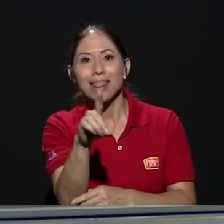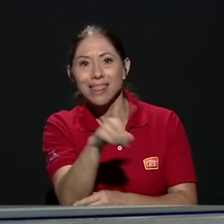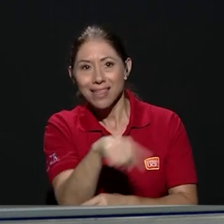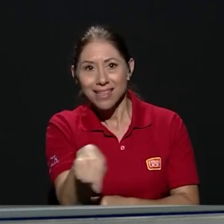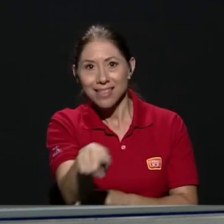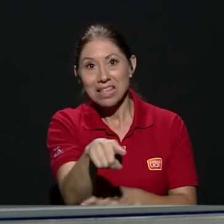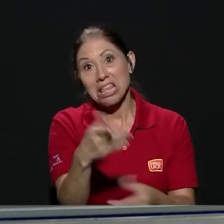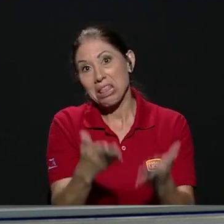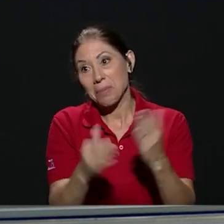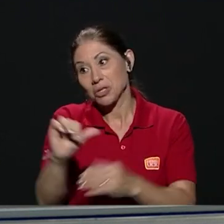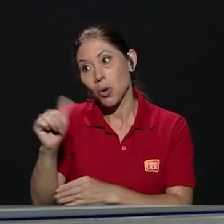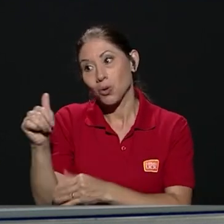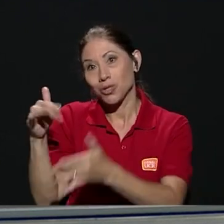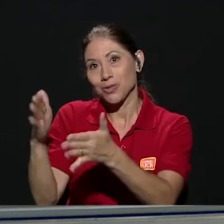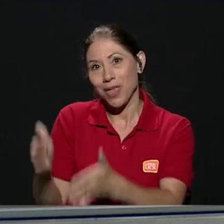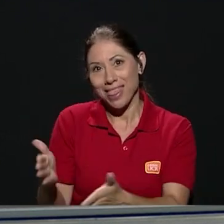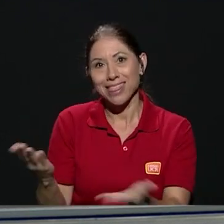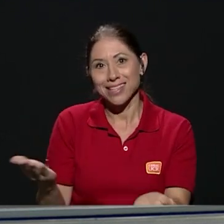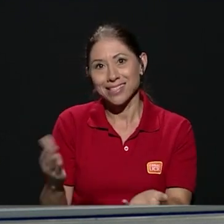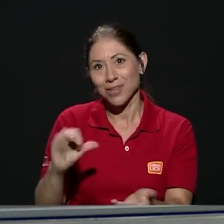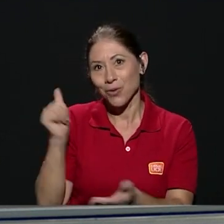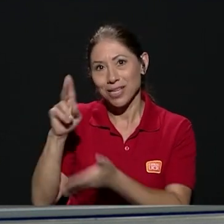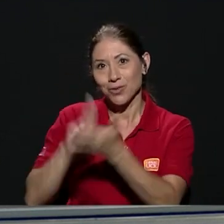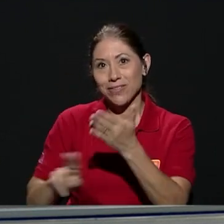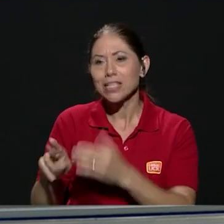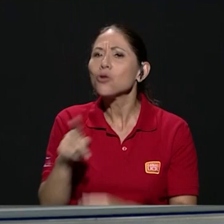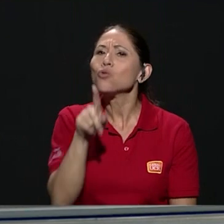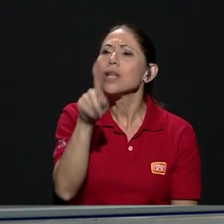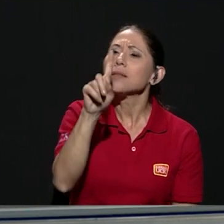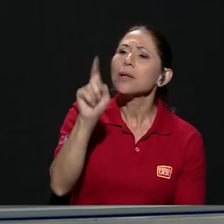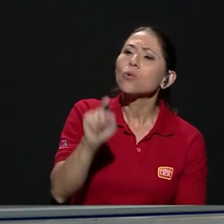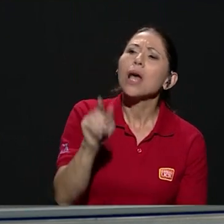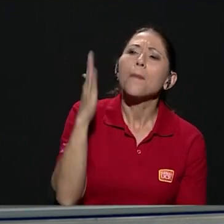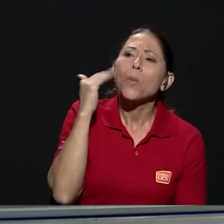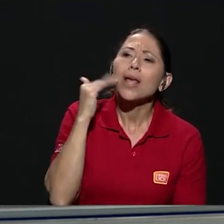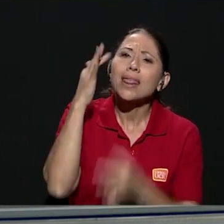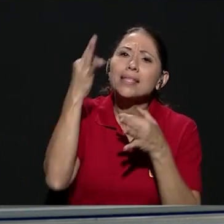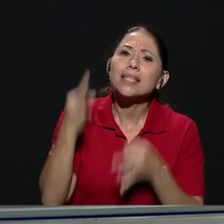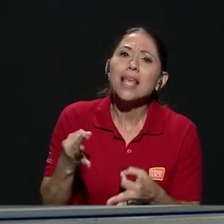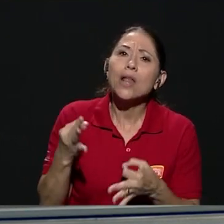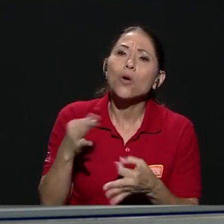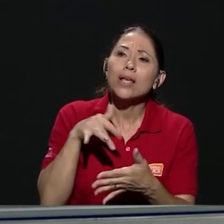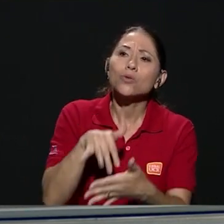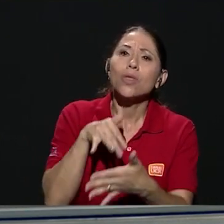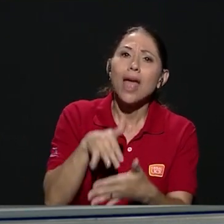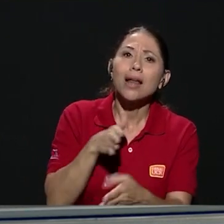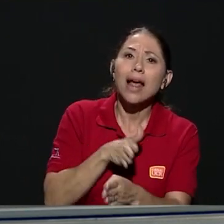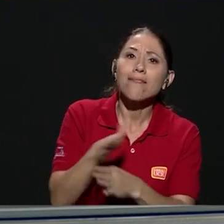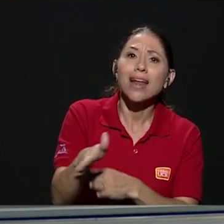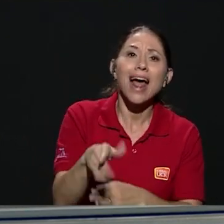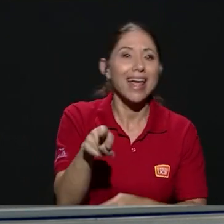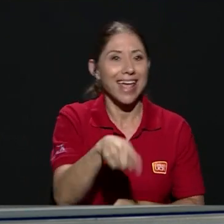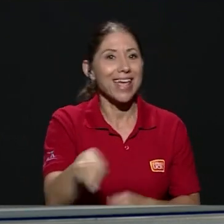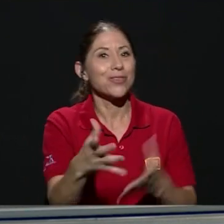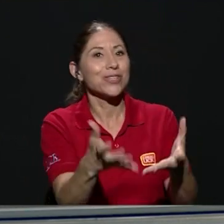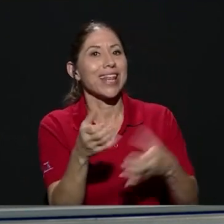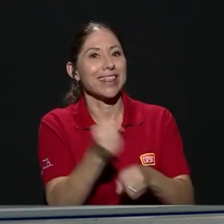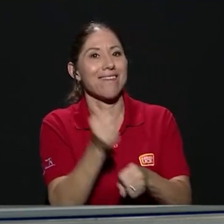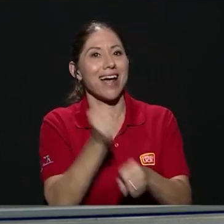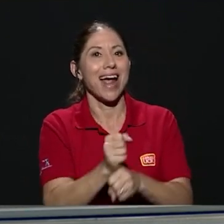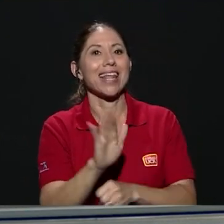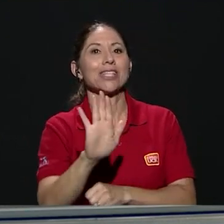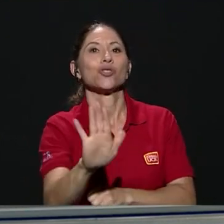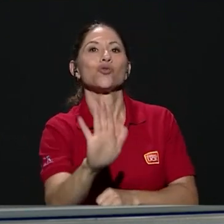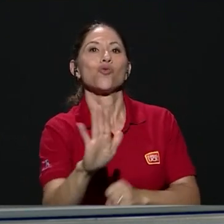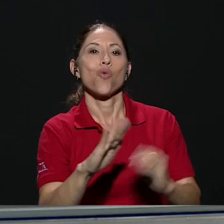otras universidades, ¿por qué decidieron estudiar una carrera? Es porque quieren retribuir a su territorio. Creo que independientemente si están cerca o si